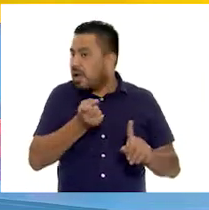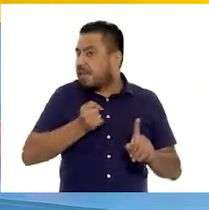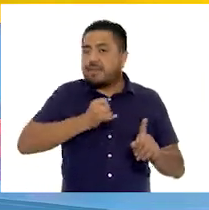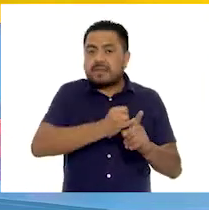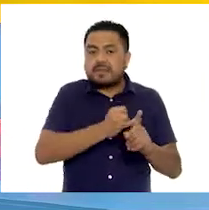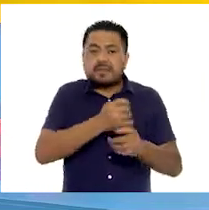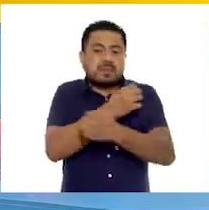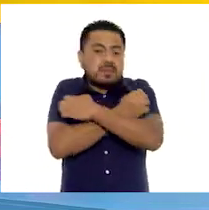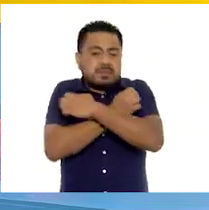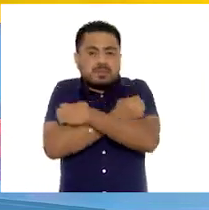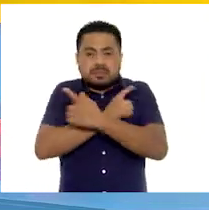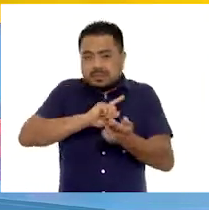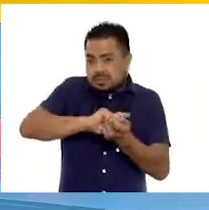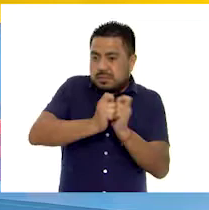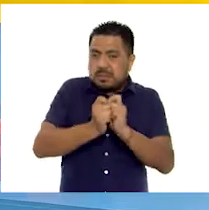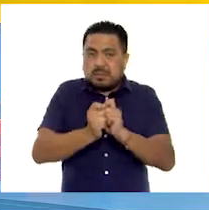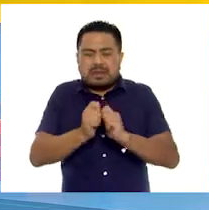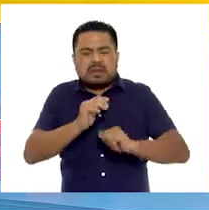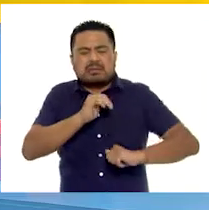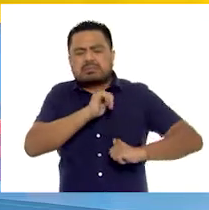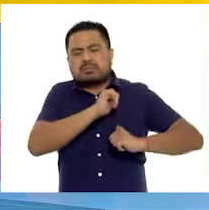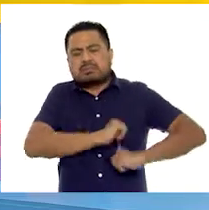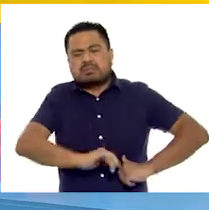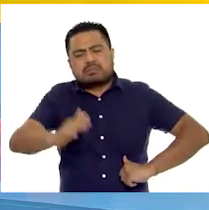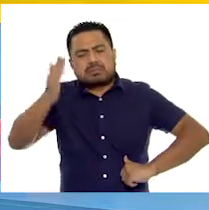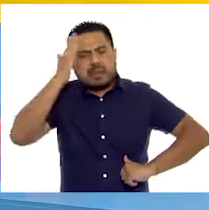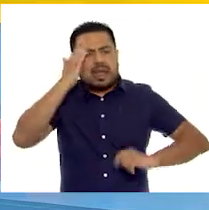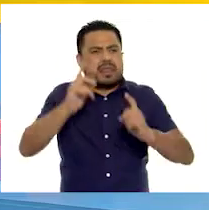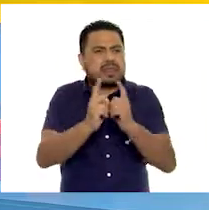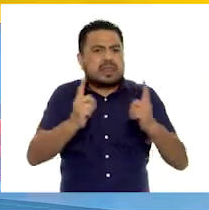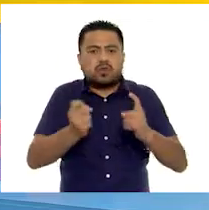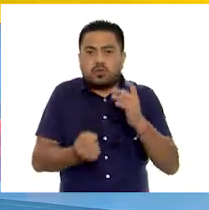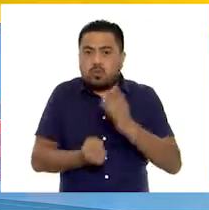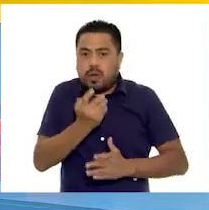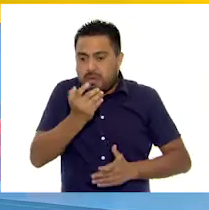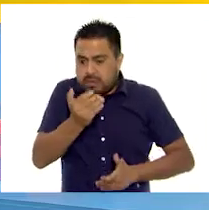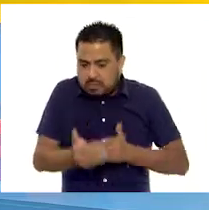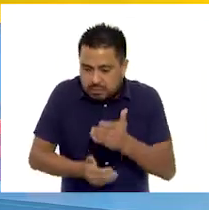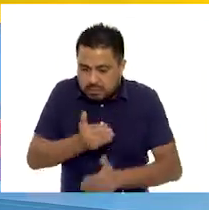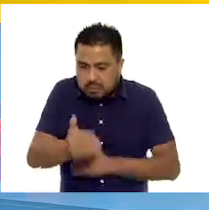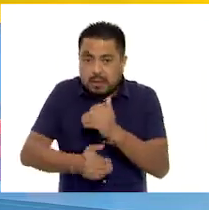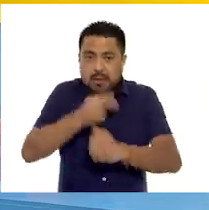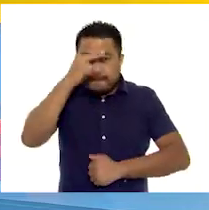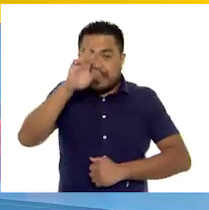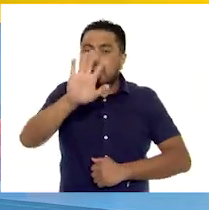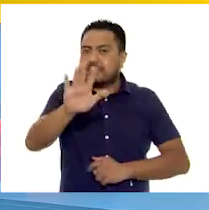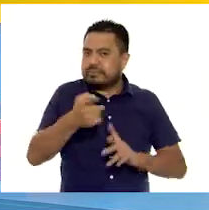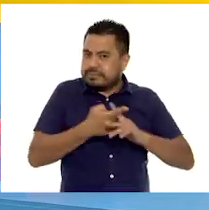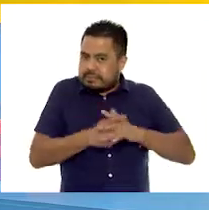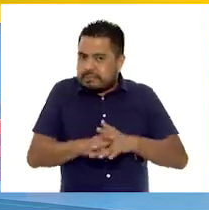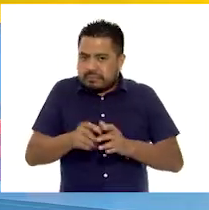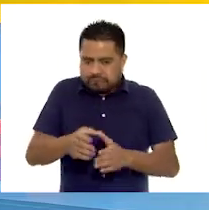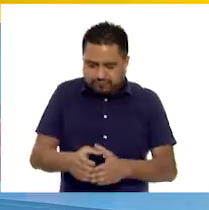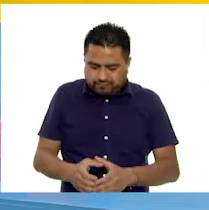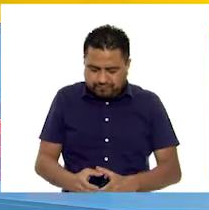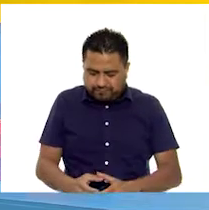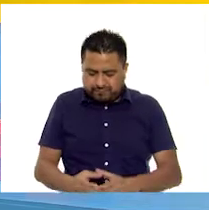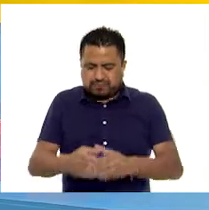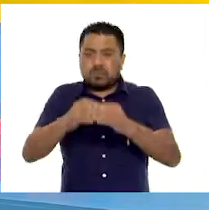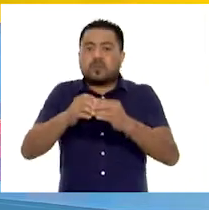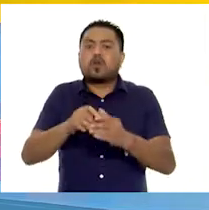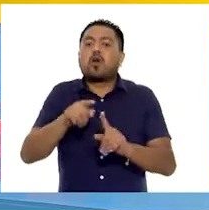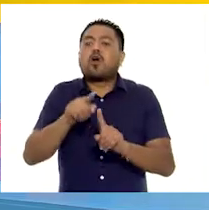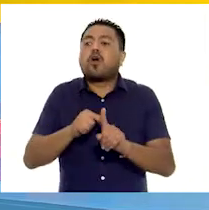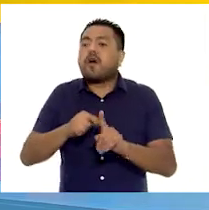la educación se convirtió en un pilar del desarrollo para esta nueva etapa de méxico vamos a empezar a armar nuestra torre con las piedras de color